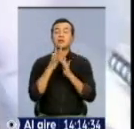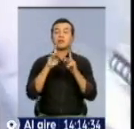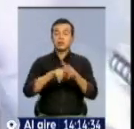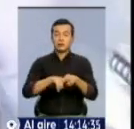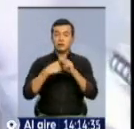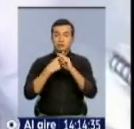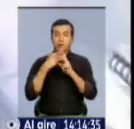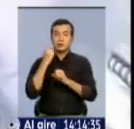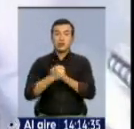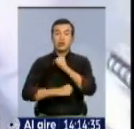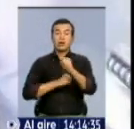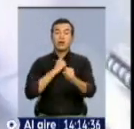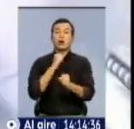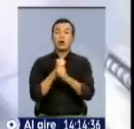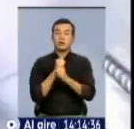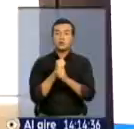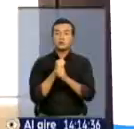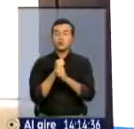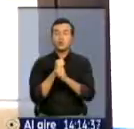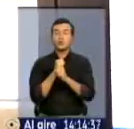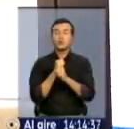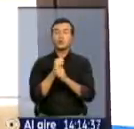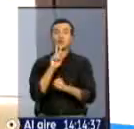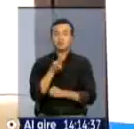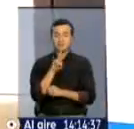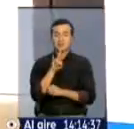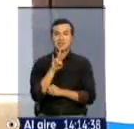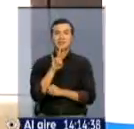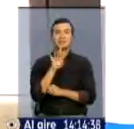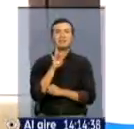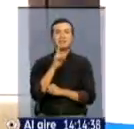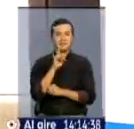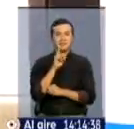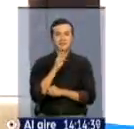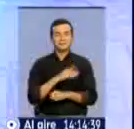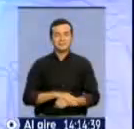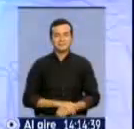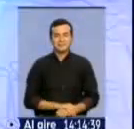el año lectivo en el régimen costa. Guadalupe Ayoví, Ecuador TV.